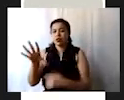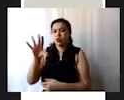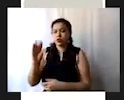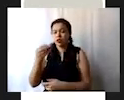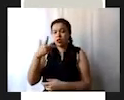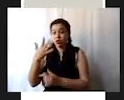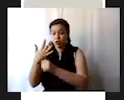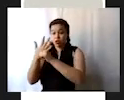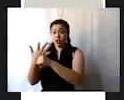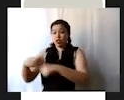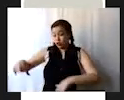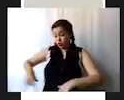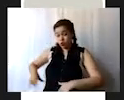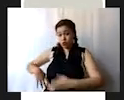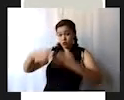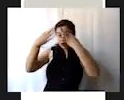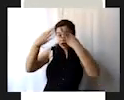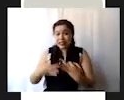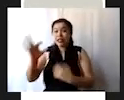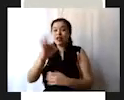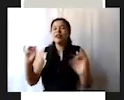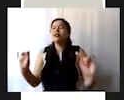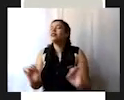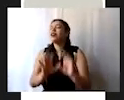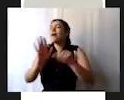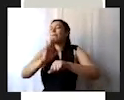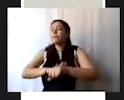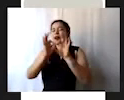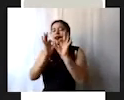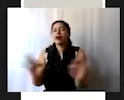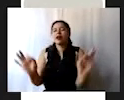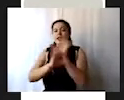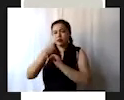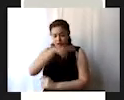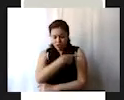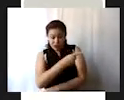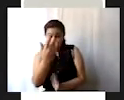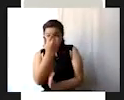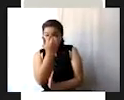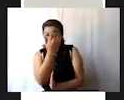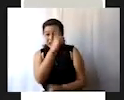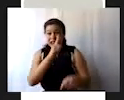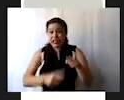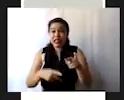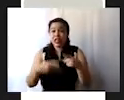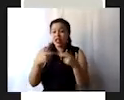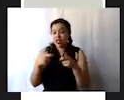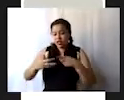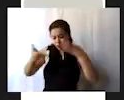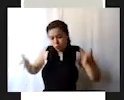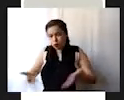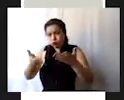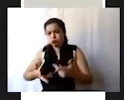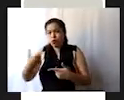buen gobierno es quizás el factor más importante para erradicar la pobreza y promover el desarrollo.